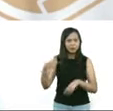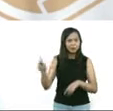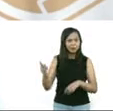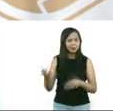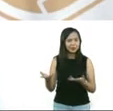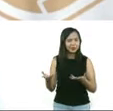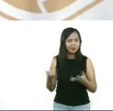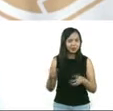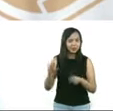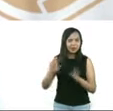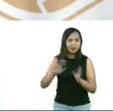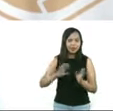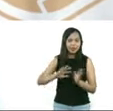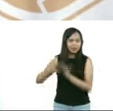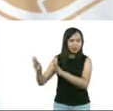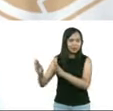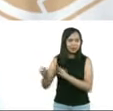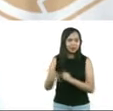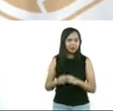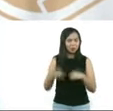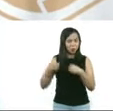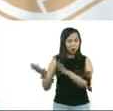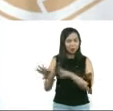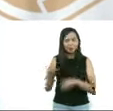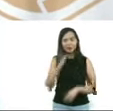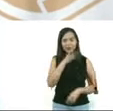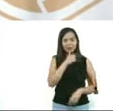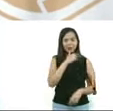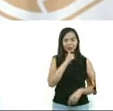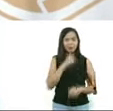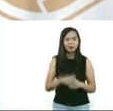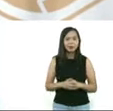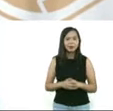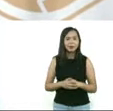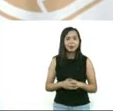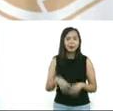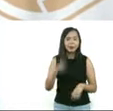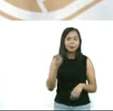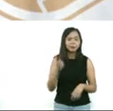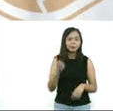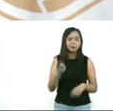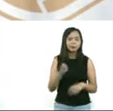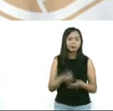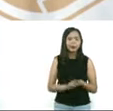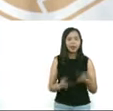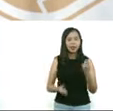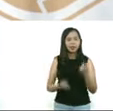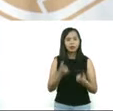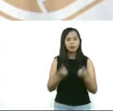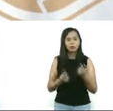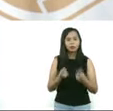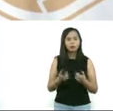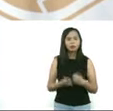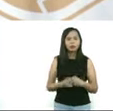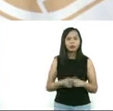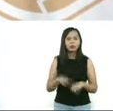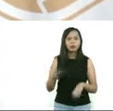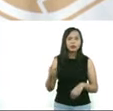el Istmo es evidente que mucho del desarrollo de las